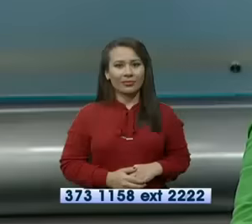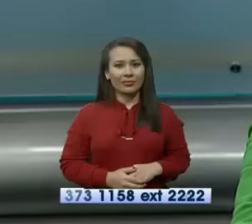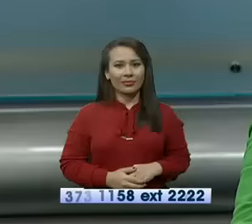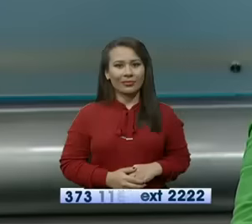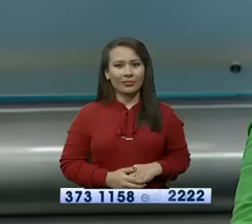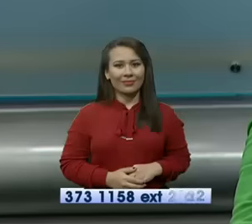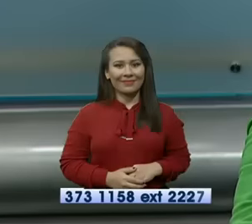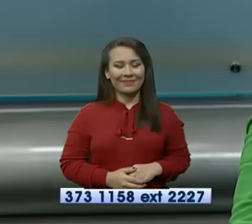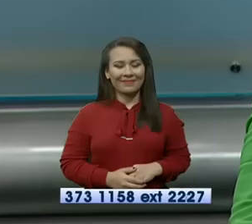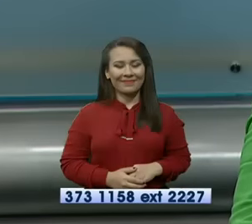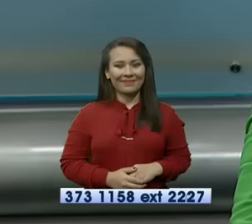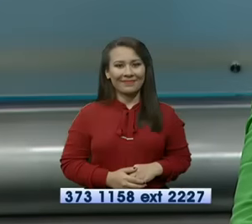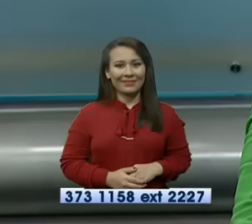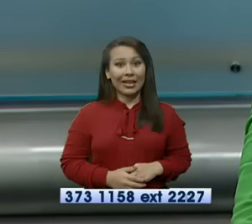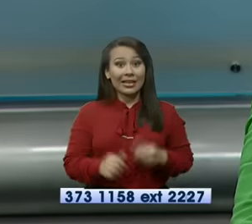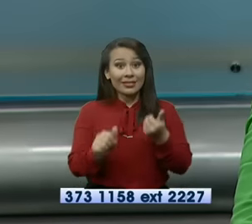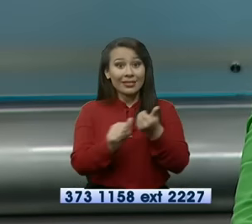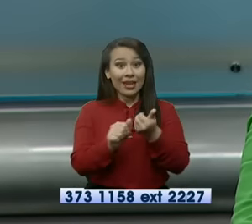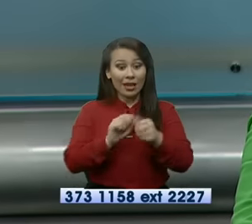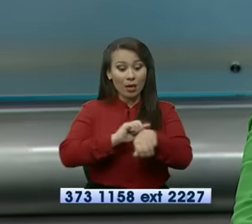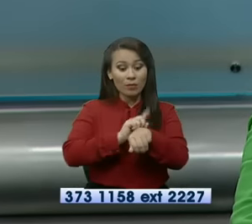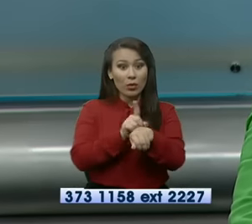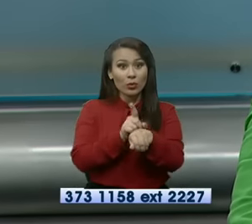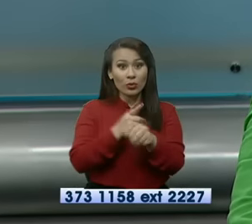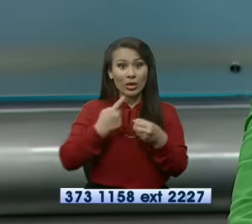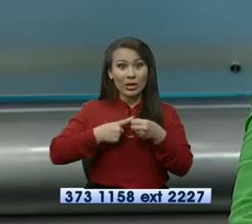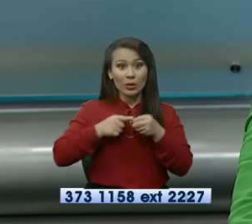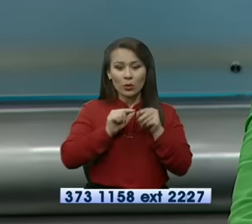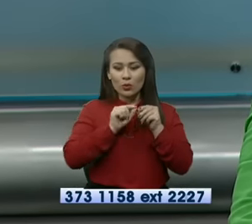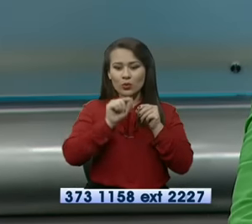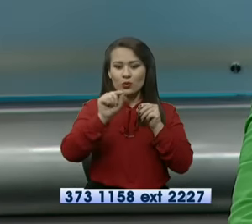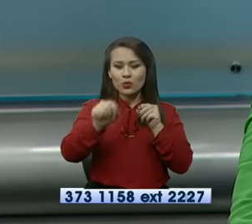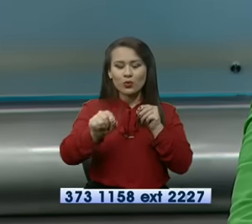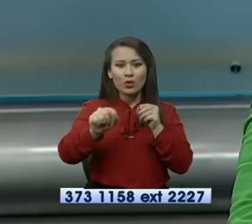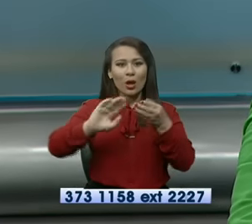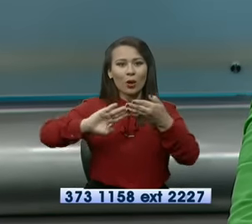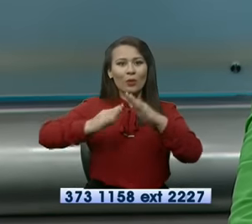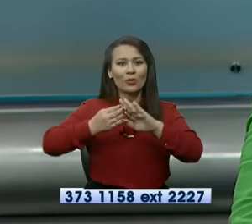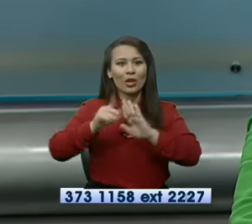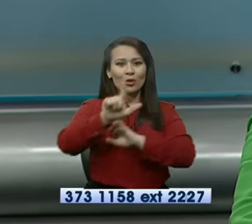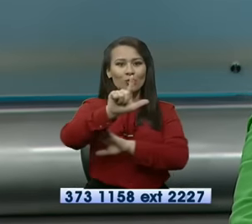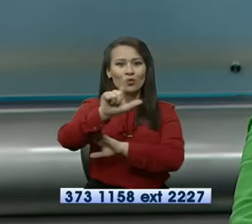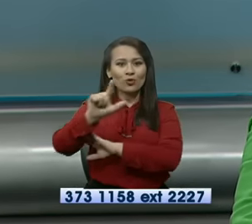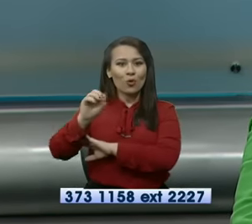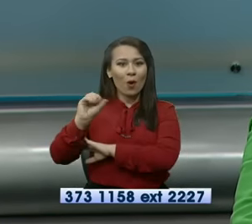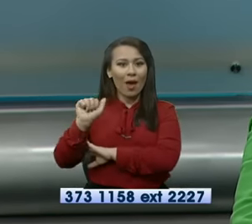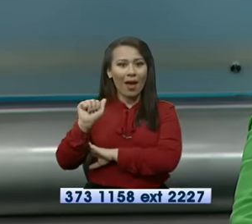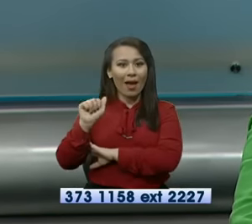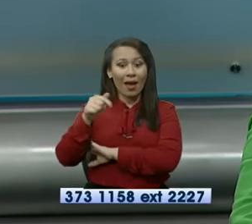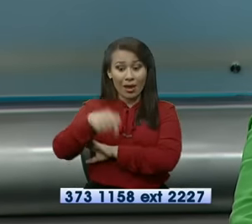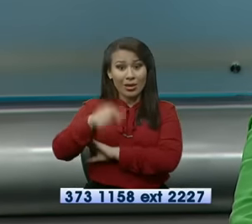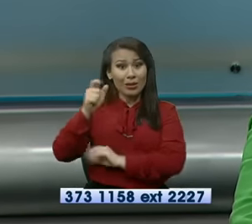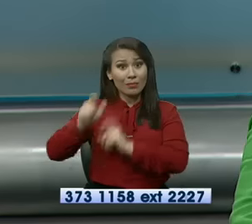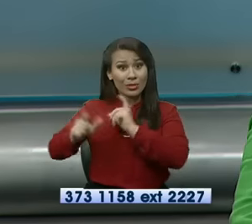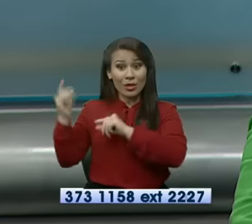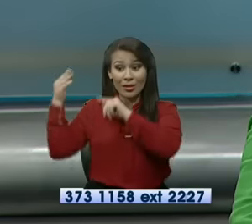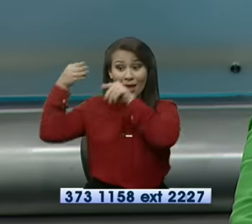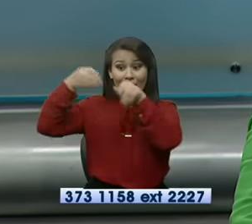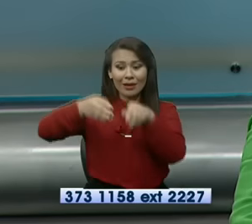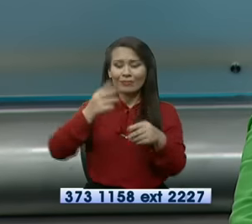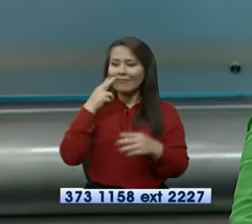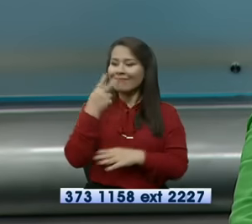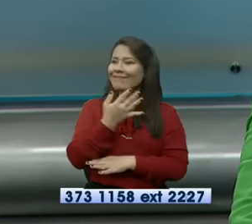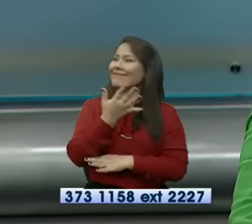frío a pocos minutos de la capital se encuentra la parroquia rural de yoa donde el turista puede disfrutar de un